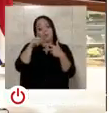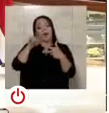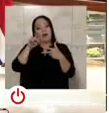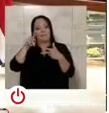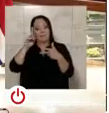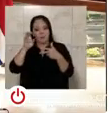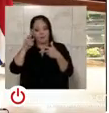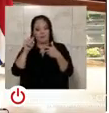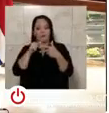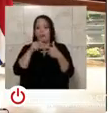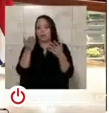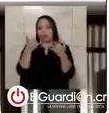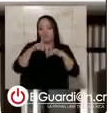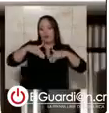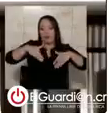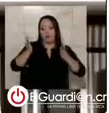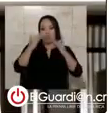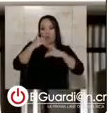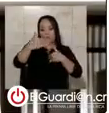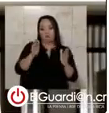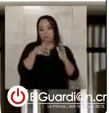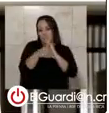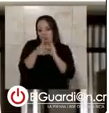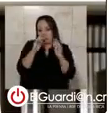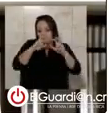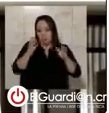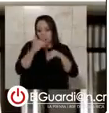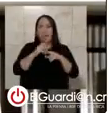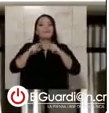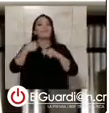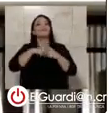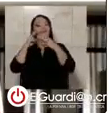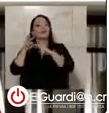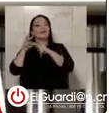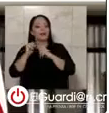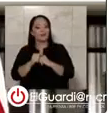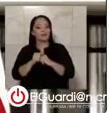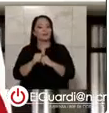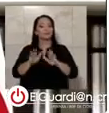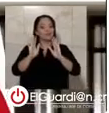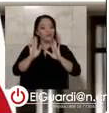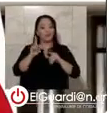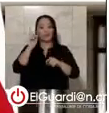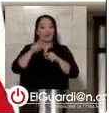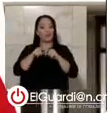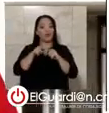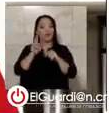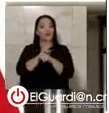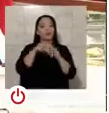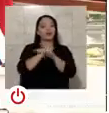Habdeba, ahí no hay contenedores todavía. Lo estamos vigilando, no piensen que se van a poder ir meter por ahí.